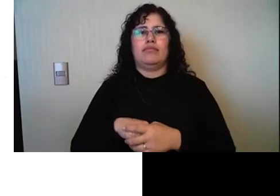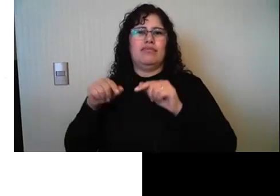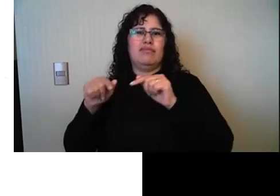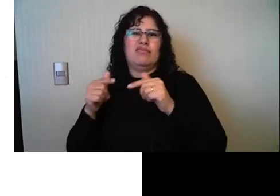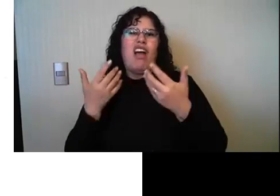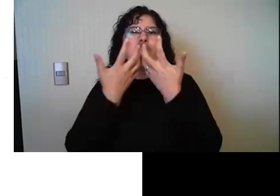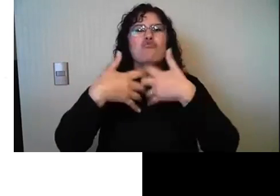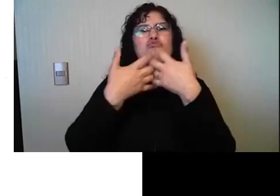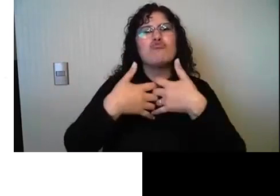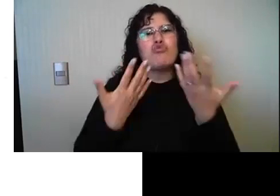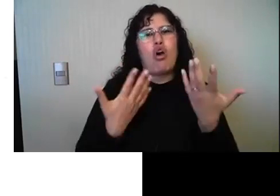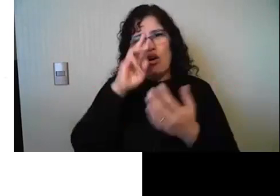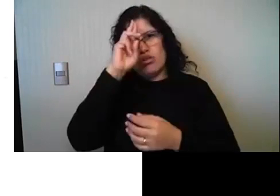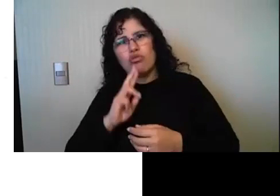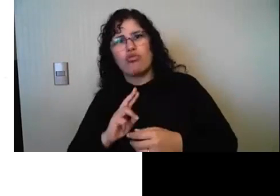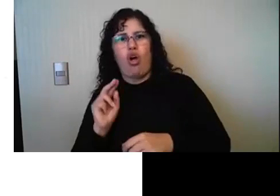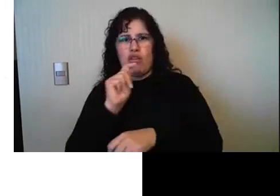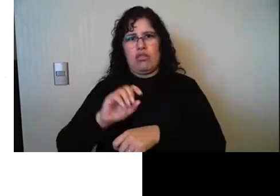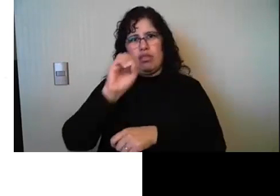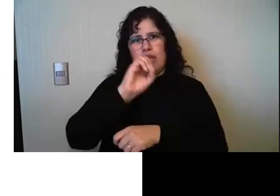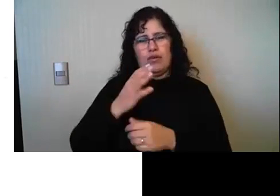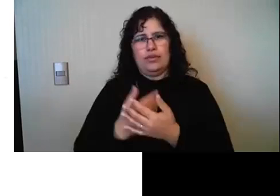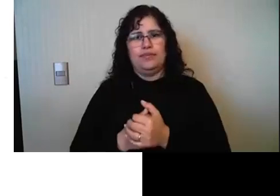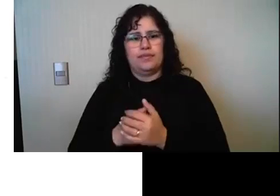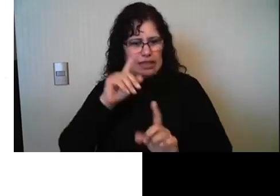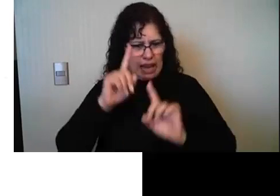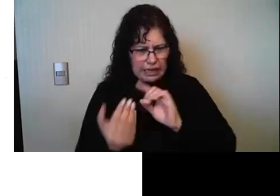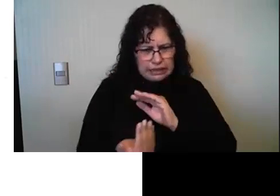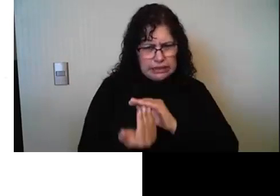del rol del profesional. Estoy revisando, alguien escribió en el chat,